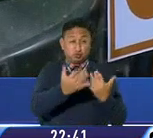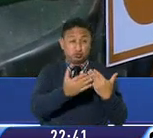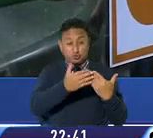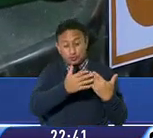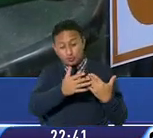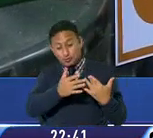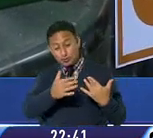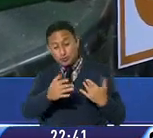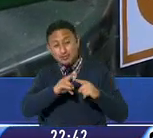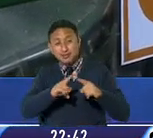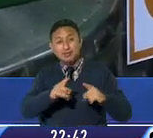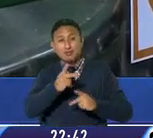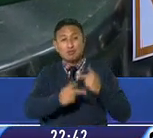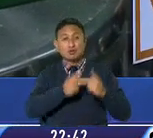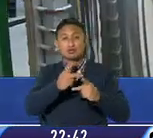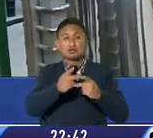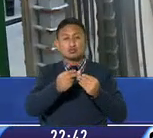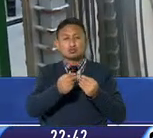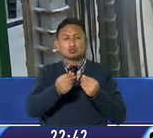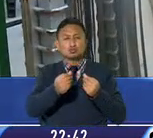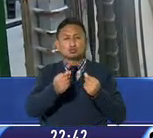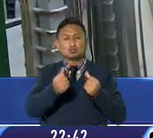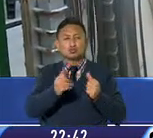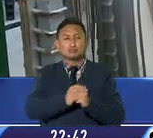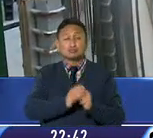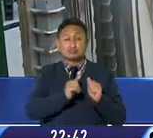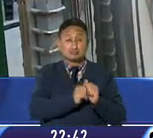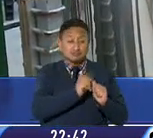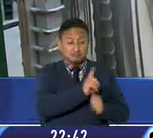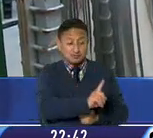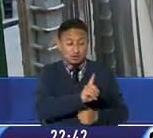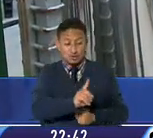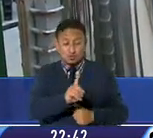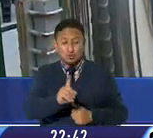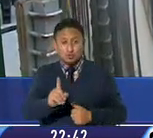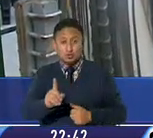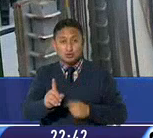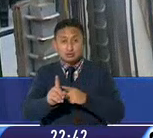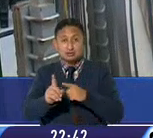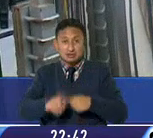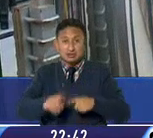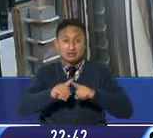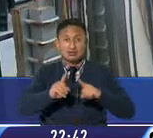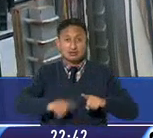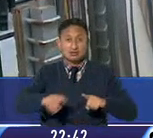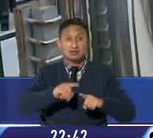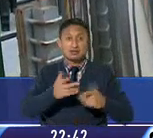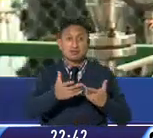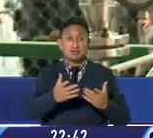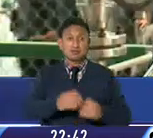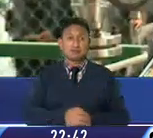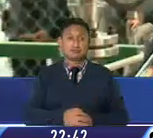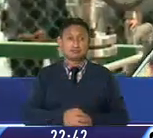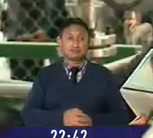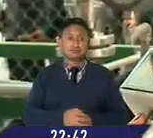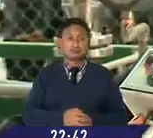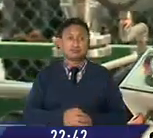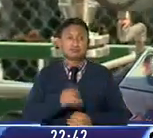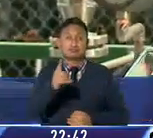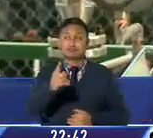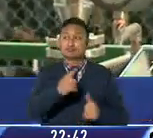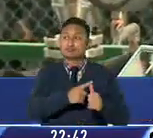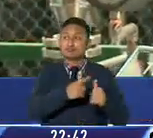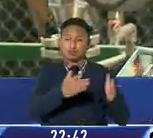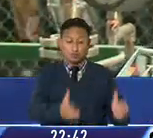varios procesos de refinación. En cada uno de ellos se genera distinto tipo de combustible. En el primer tanque